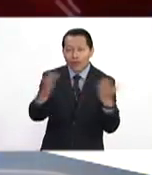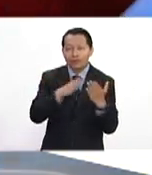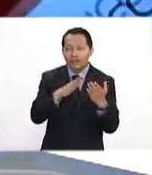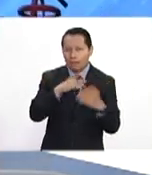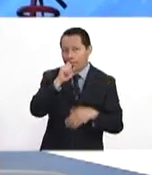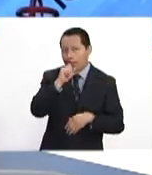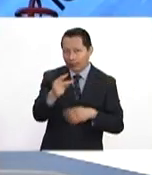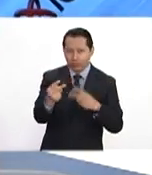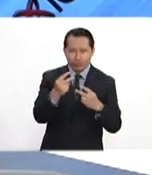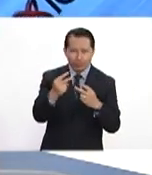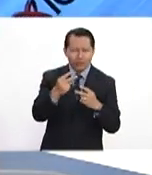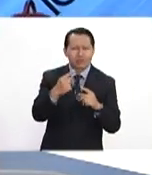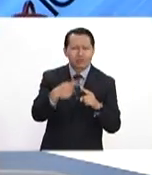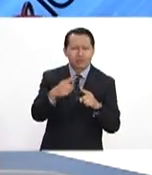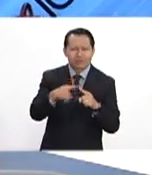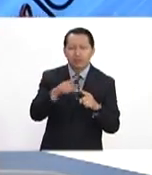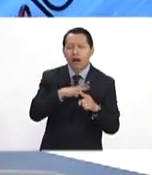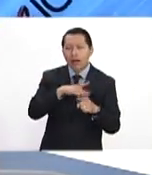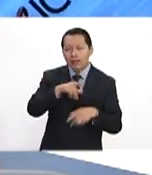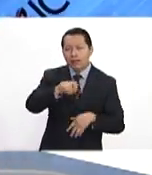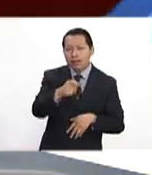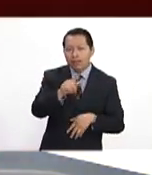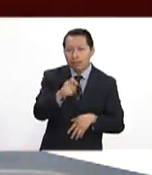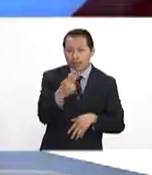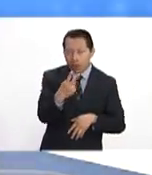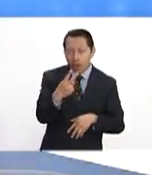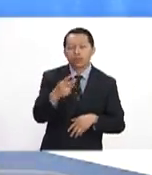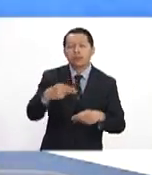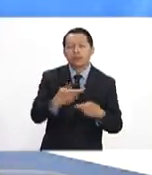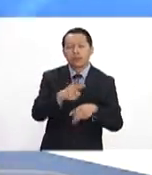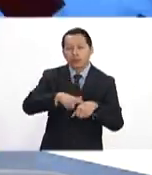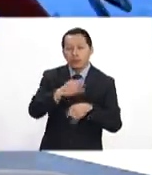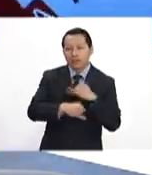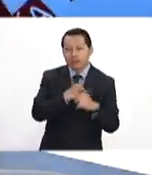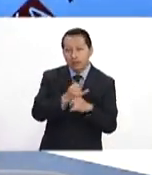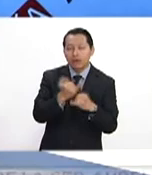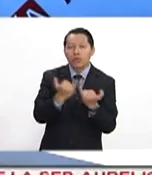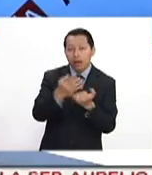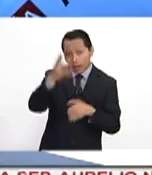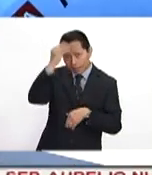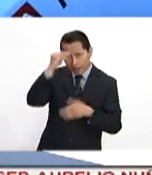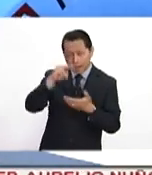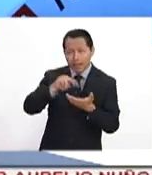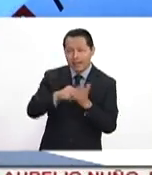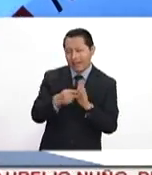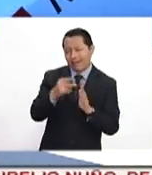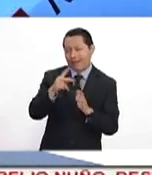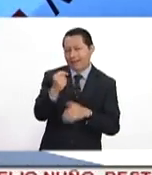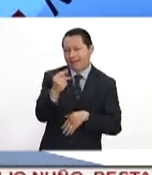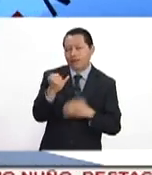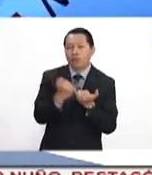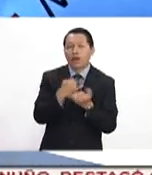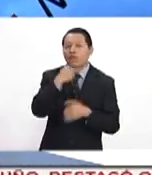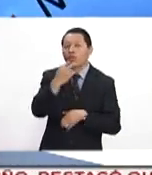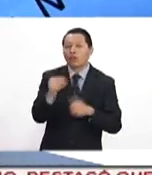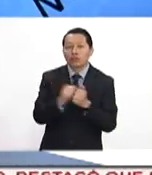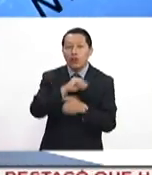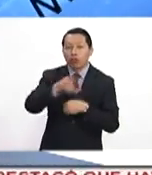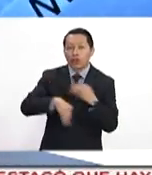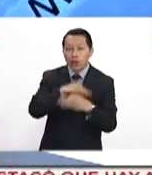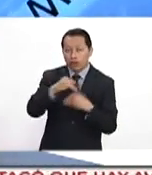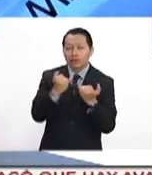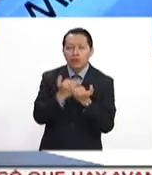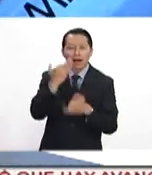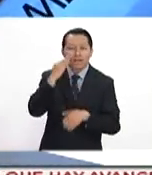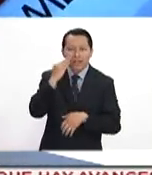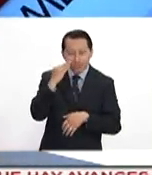nos siguen desde la señal del canal 22, nacional e internacional, de Aprende de Ingenio TV, de Una Voz con Todos, también a través de